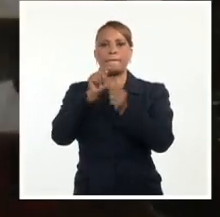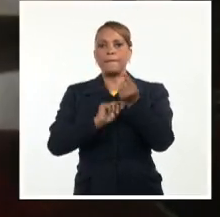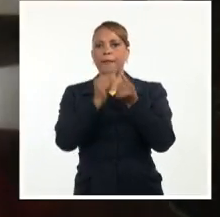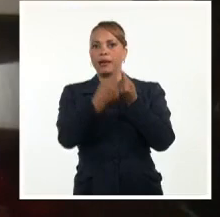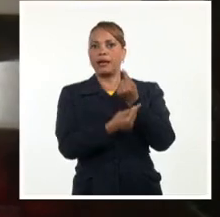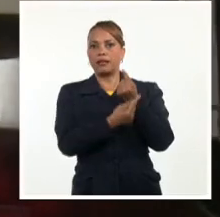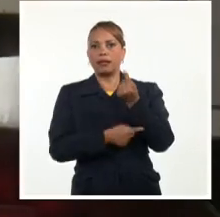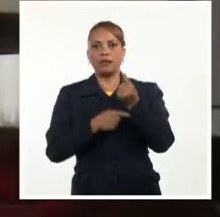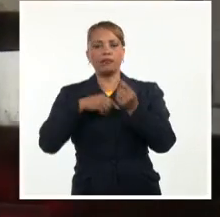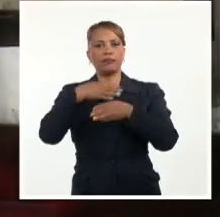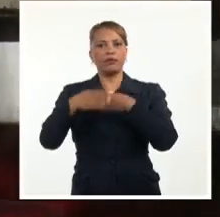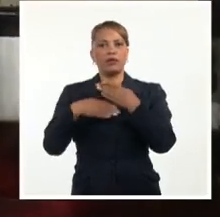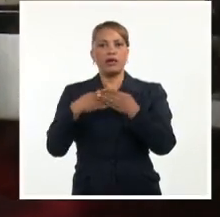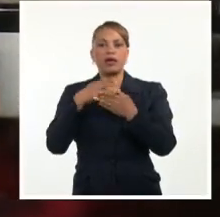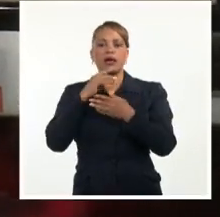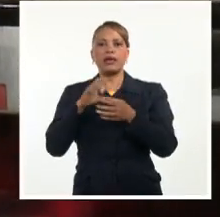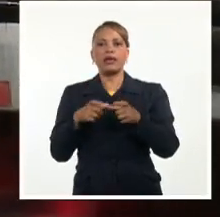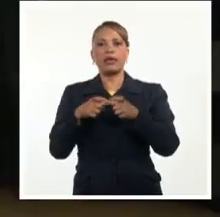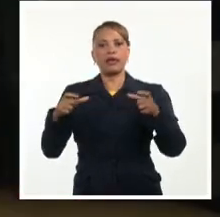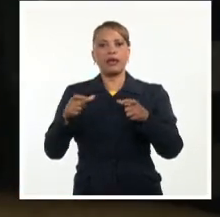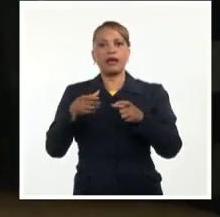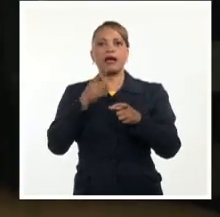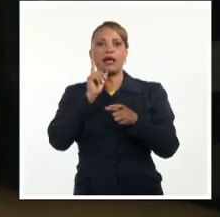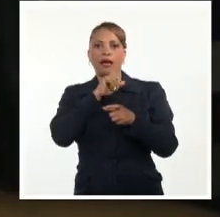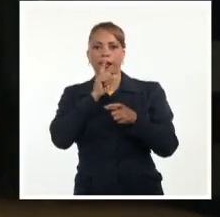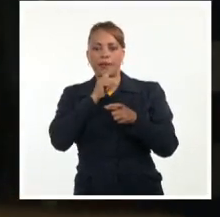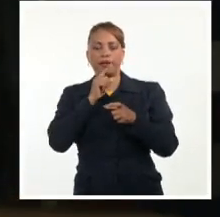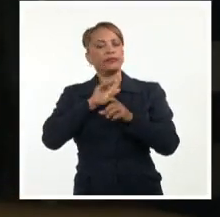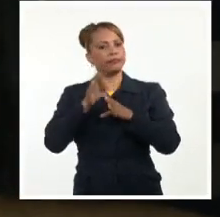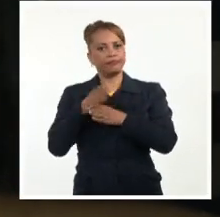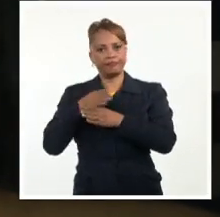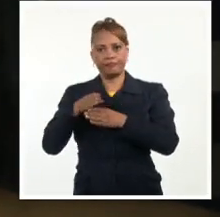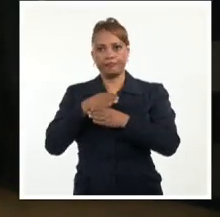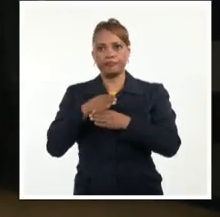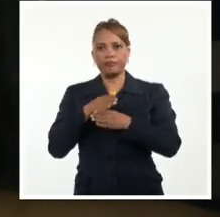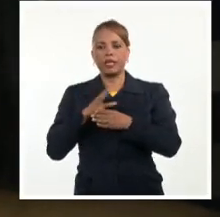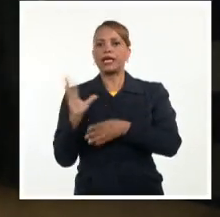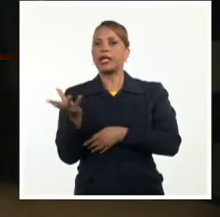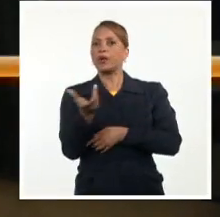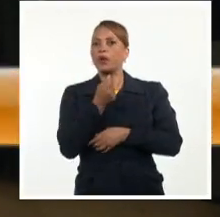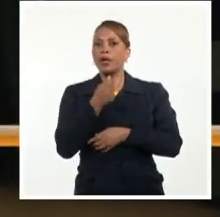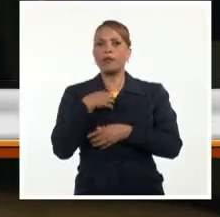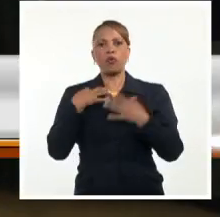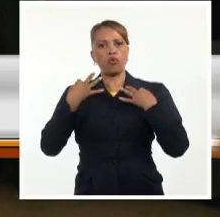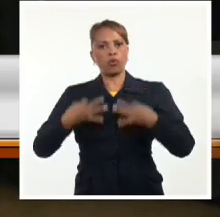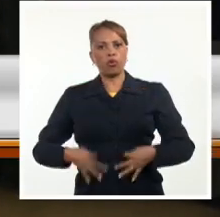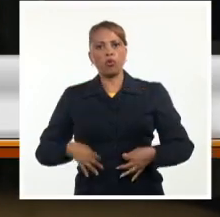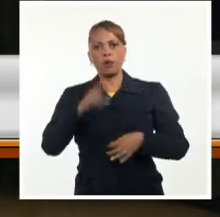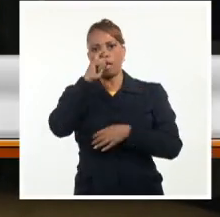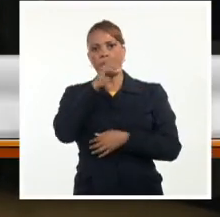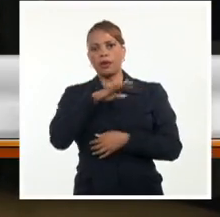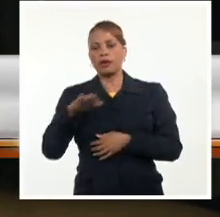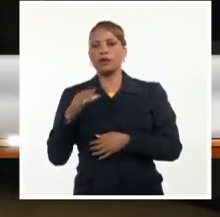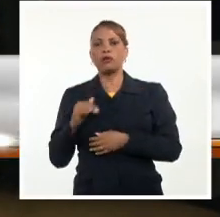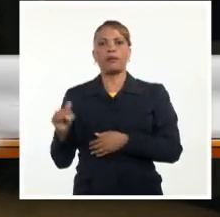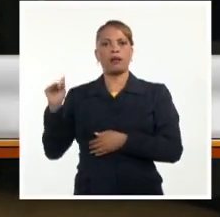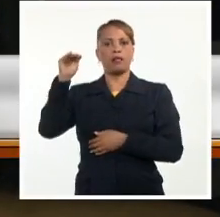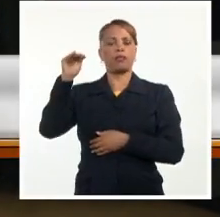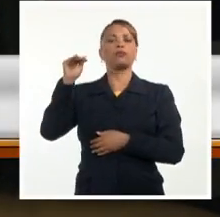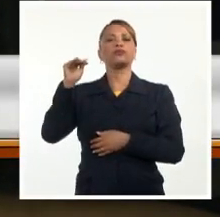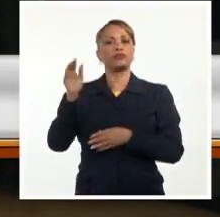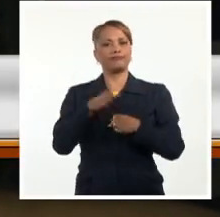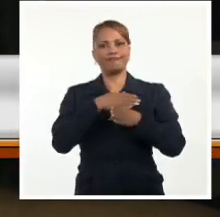1600 kilos de calabaza podemos recoger insumos médicos ropa para niños ropa adultos y